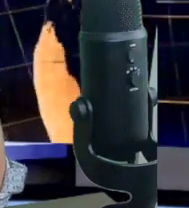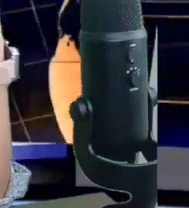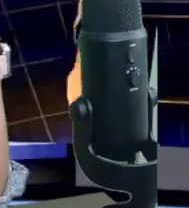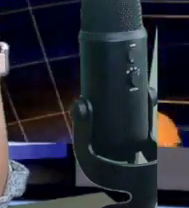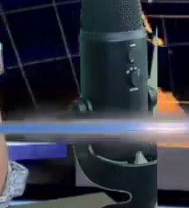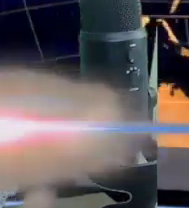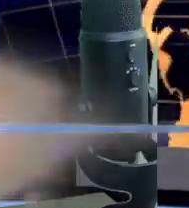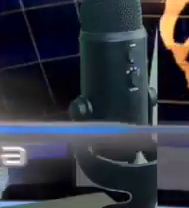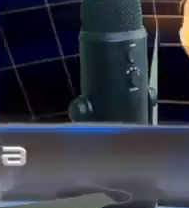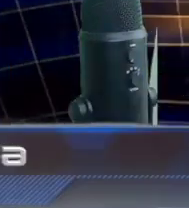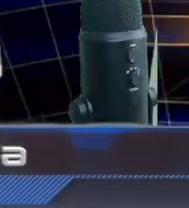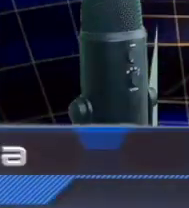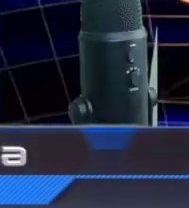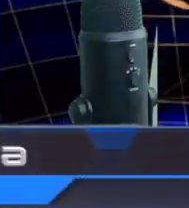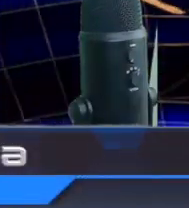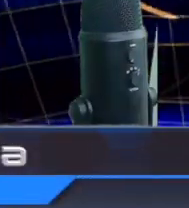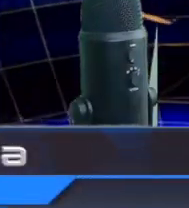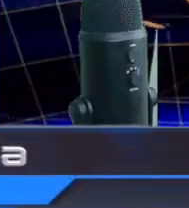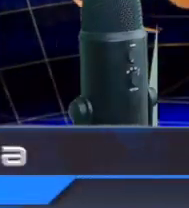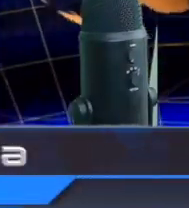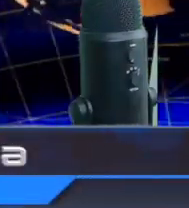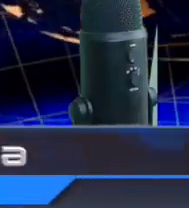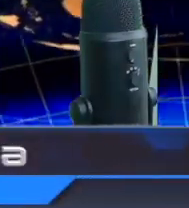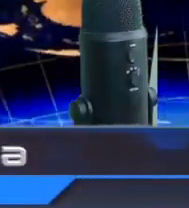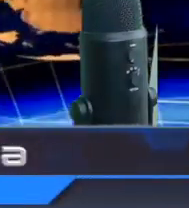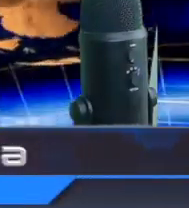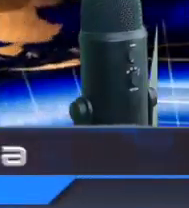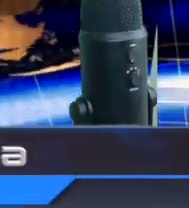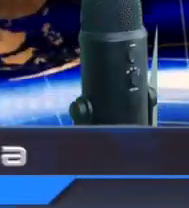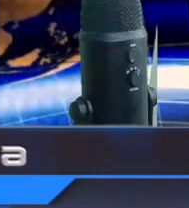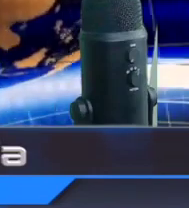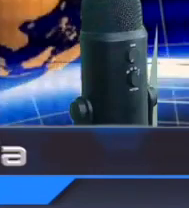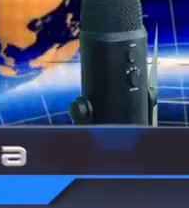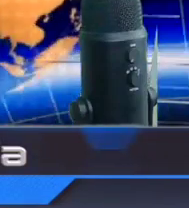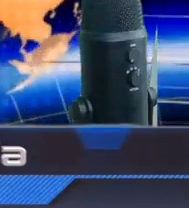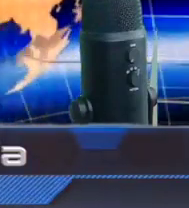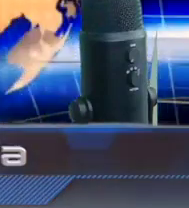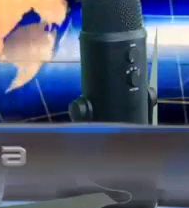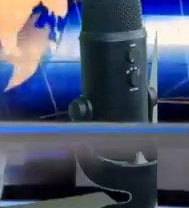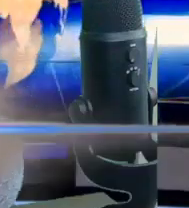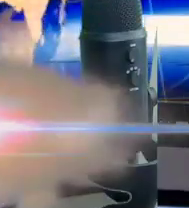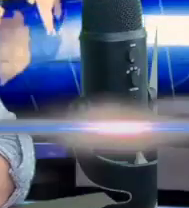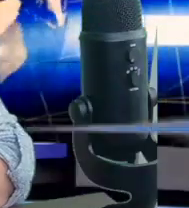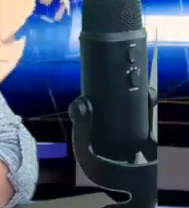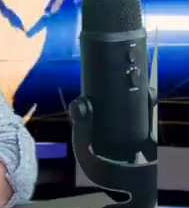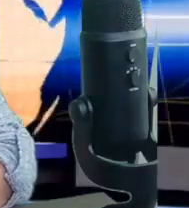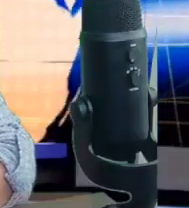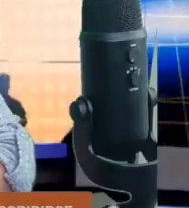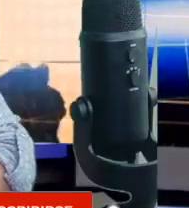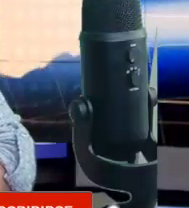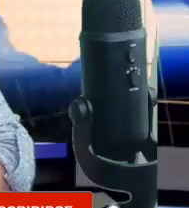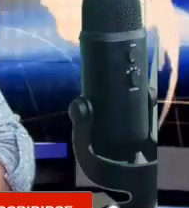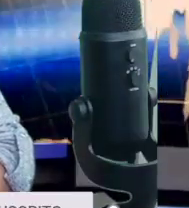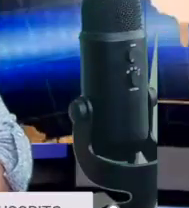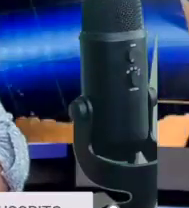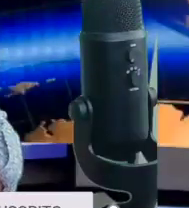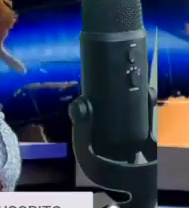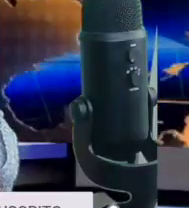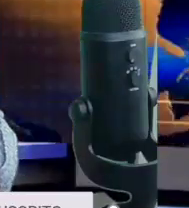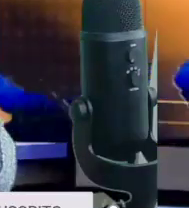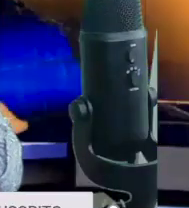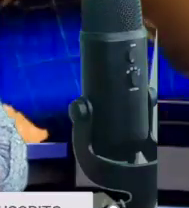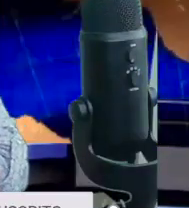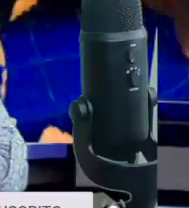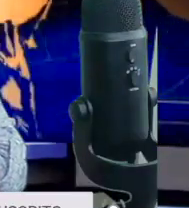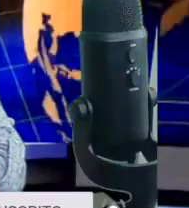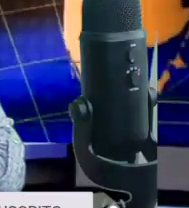en estos momentos con otros países del mundo. Con esto llegamos al final de este video. Yo soy Carolina García y los invito a que se suscriban y